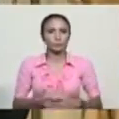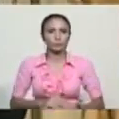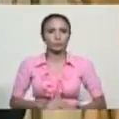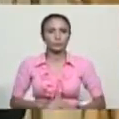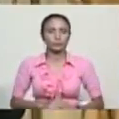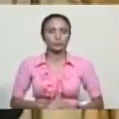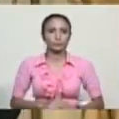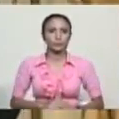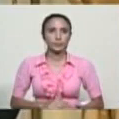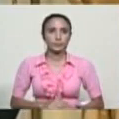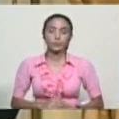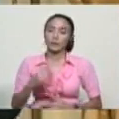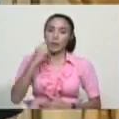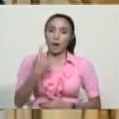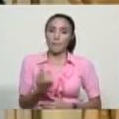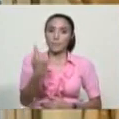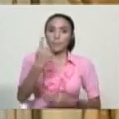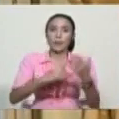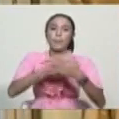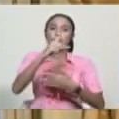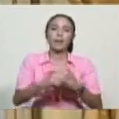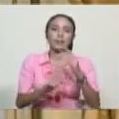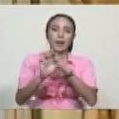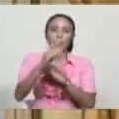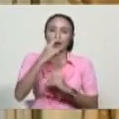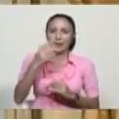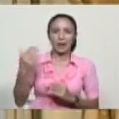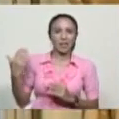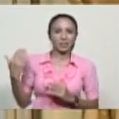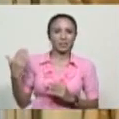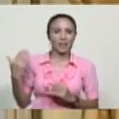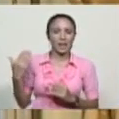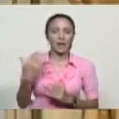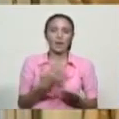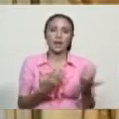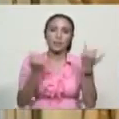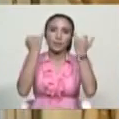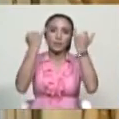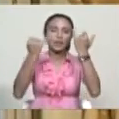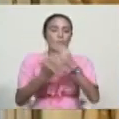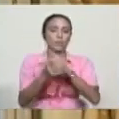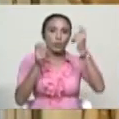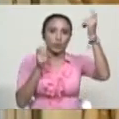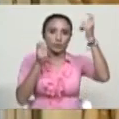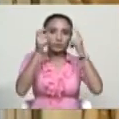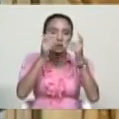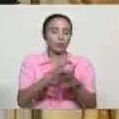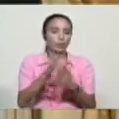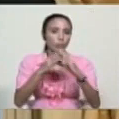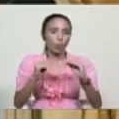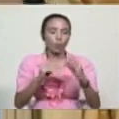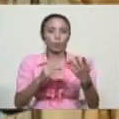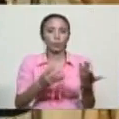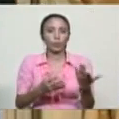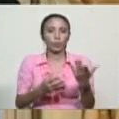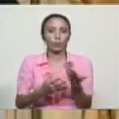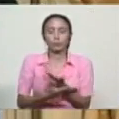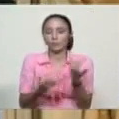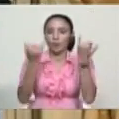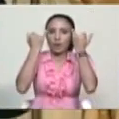El primer plan de la patria se elaboró en condiciones muy favorables del